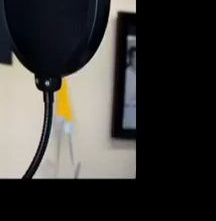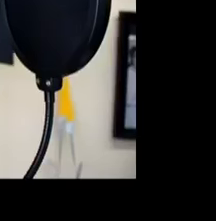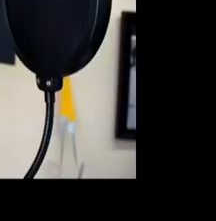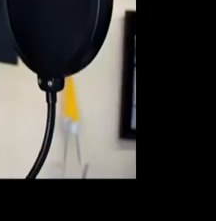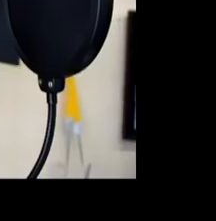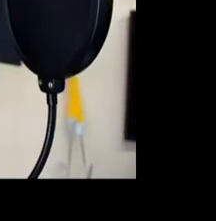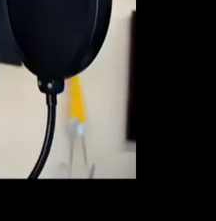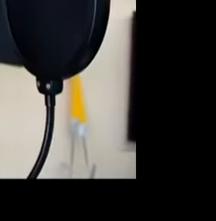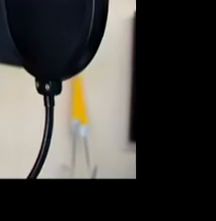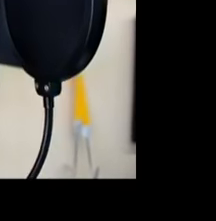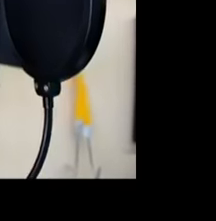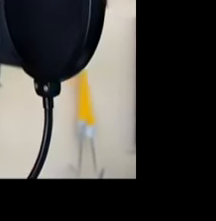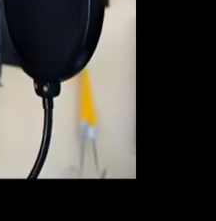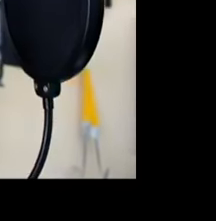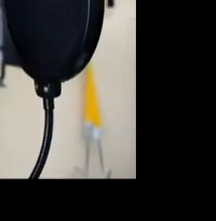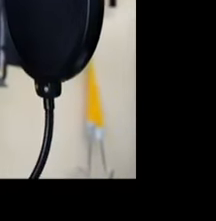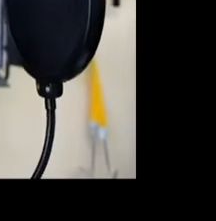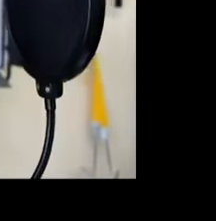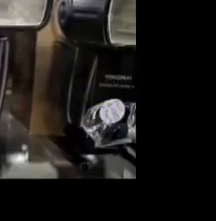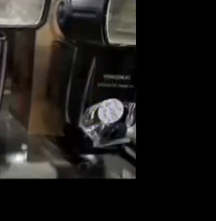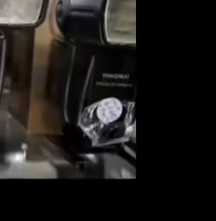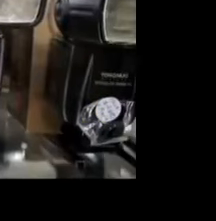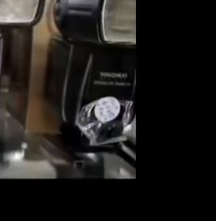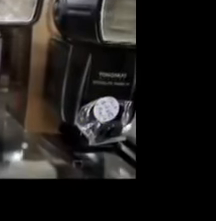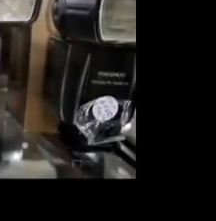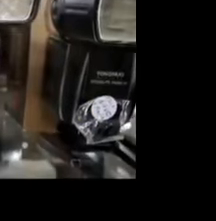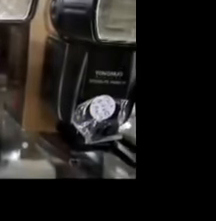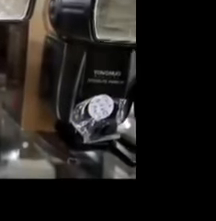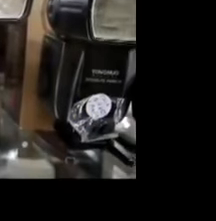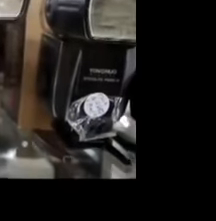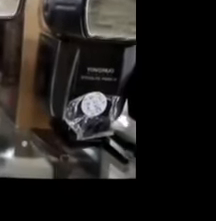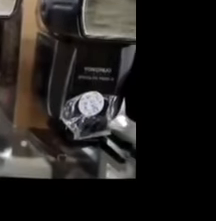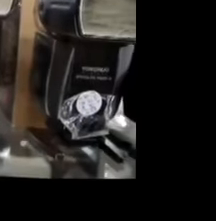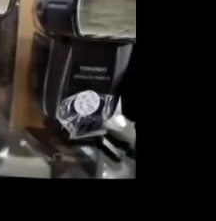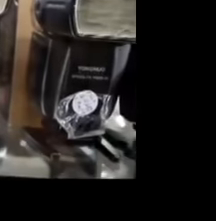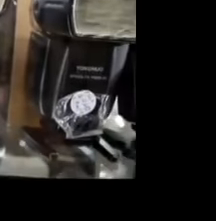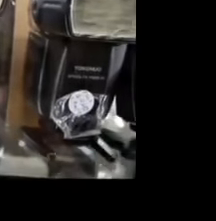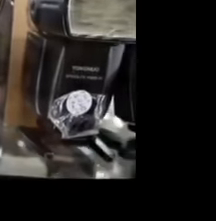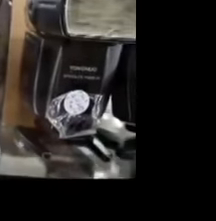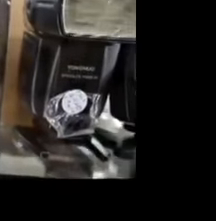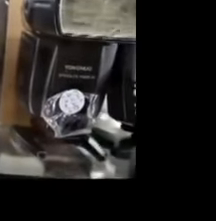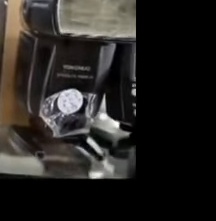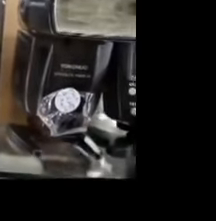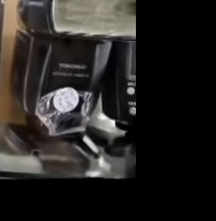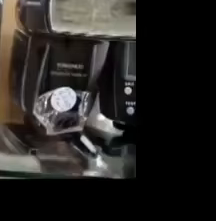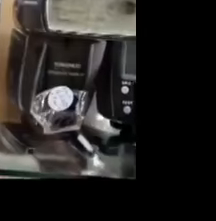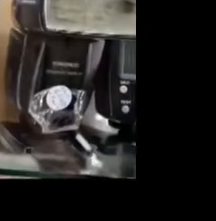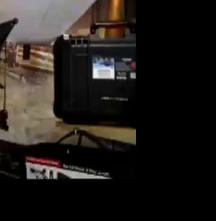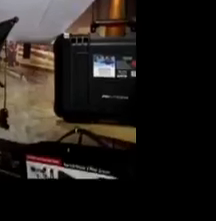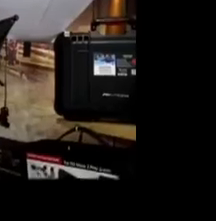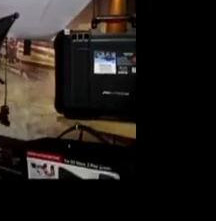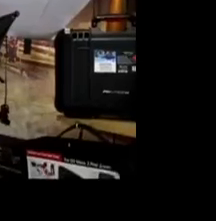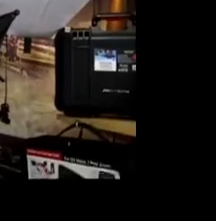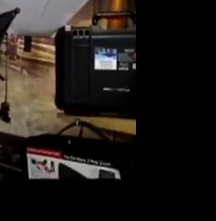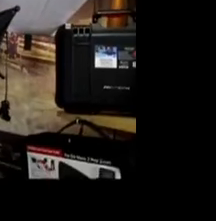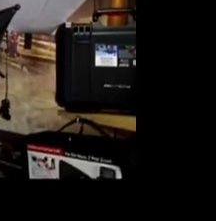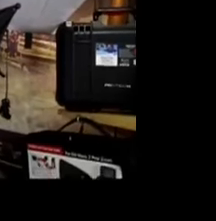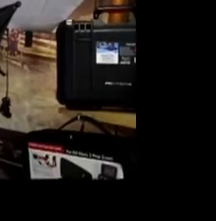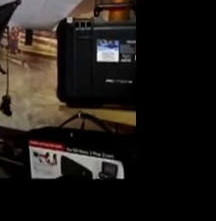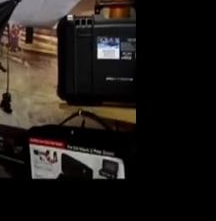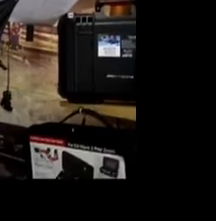muchos accesorios más. ¡Ay! Ah, se reparan cámaras. Visítenos en calle Novena, entre Miramar y Gastelum,